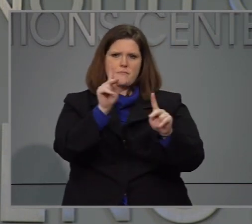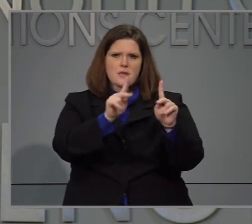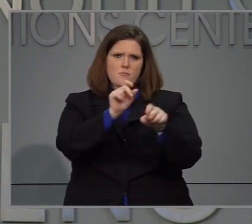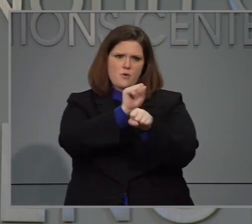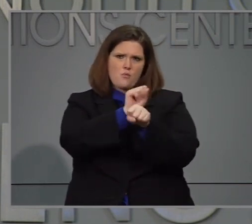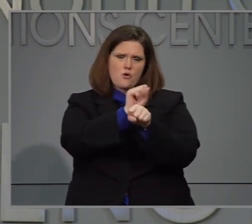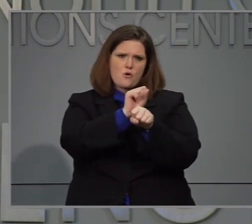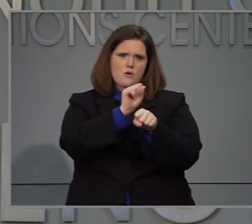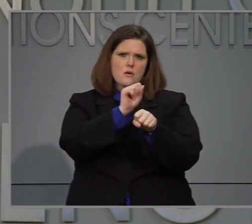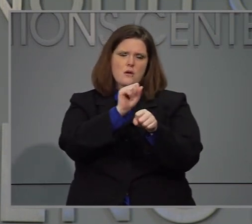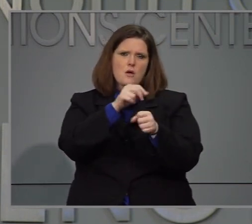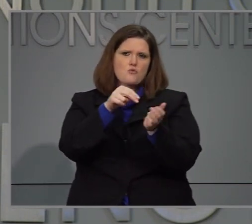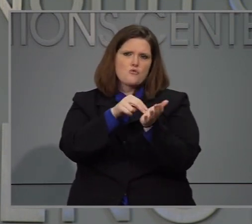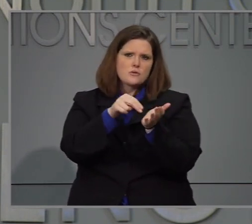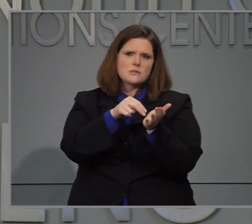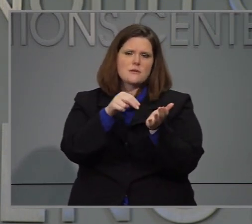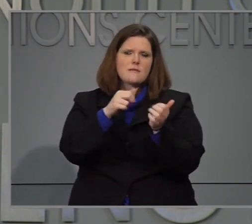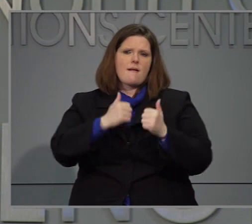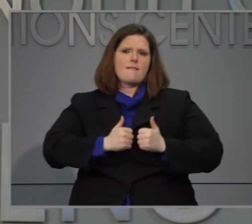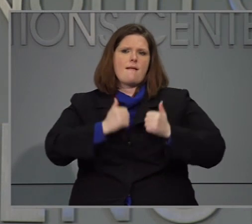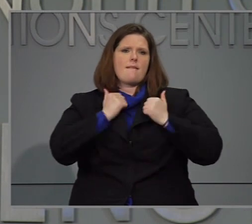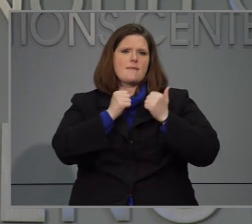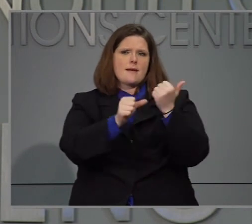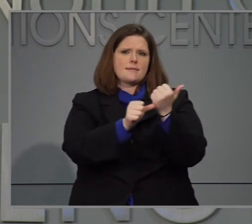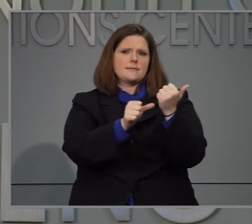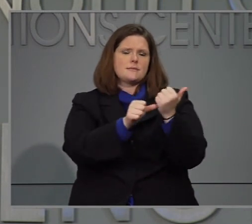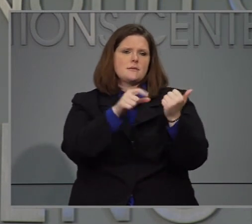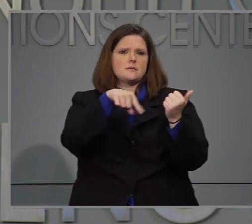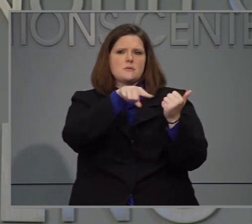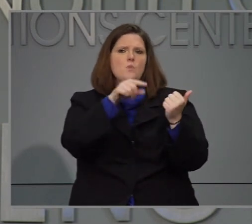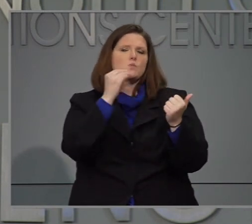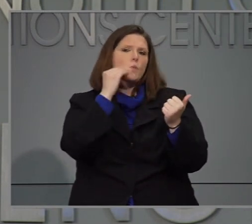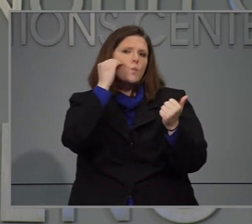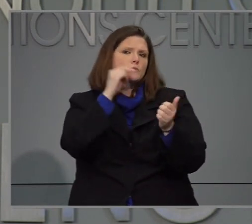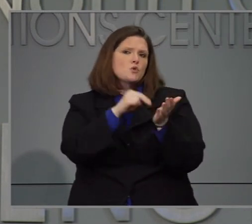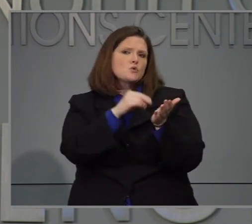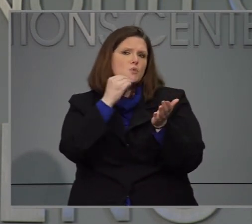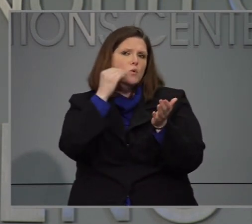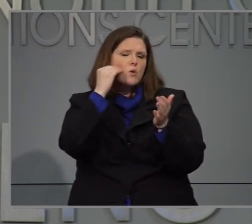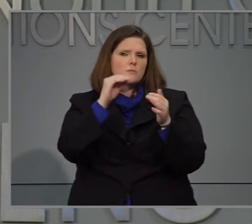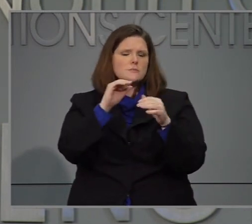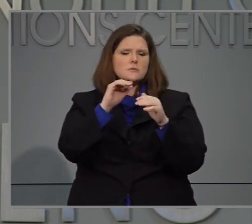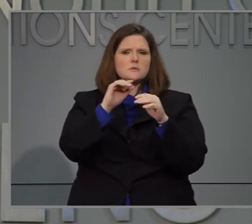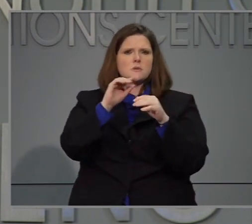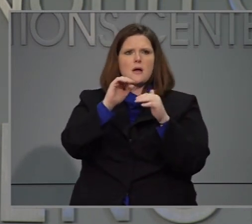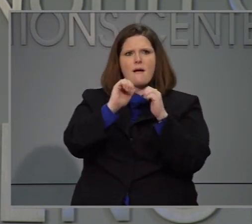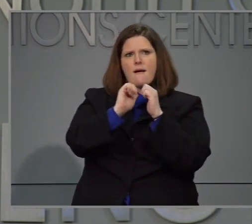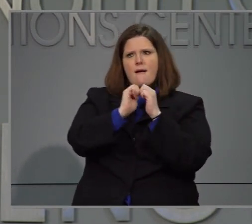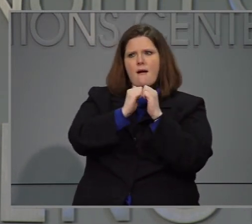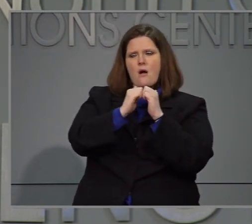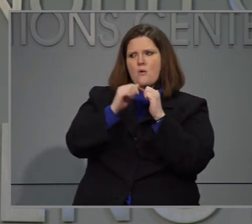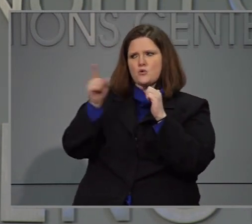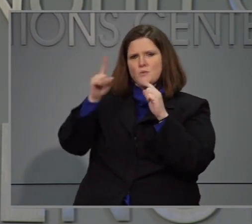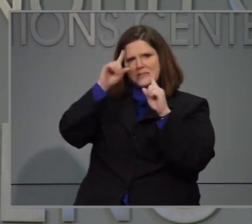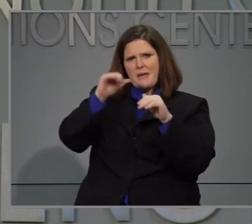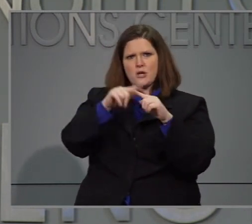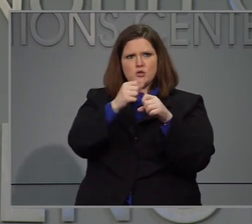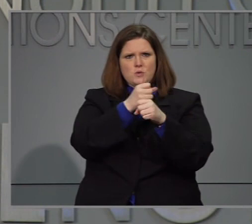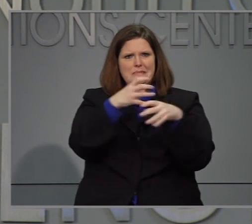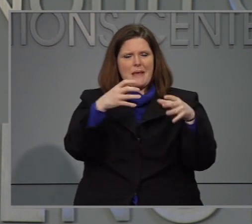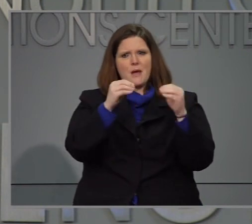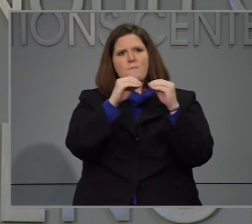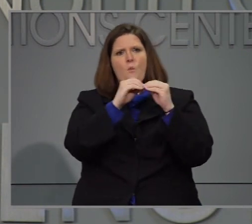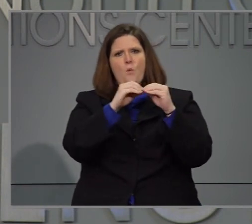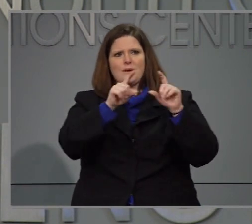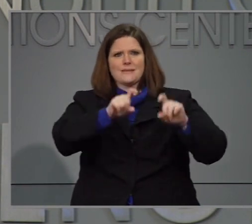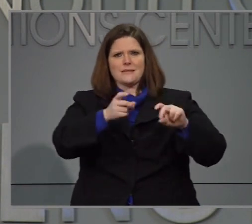hacer pruebas en todos los hogares de agrupación, ¿y cuándo van a